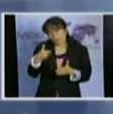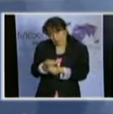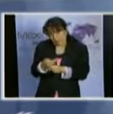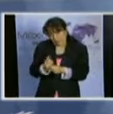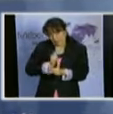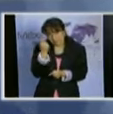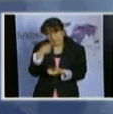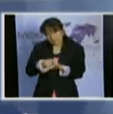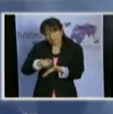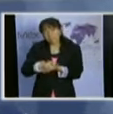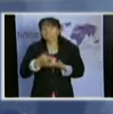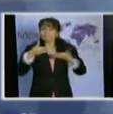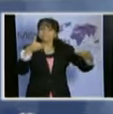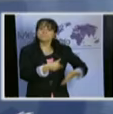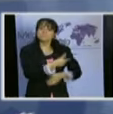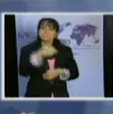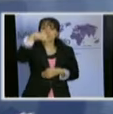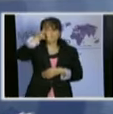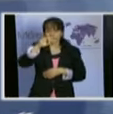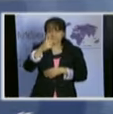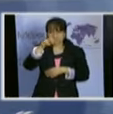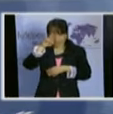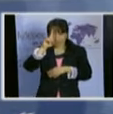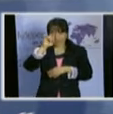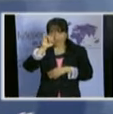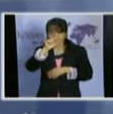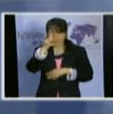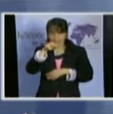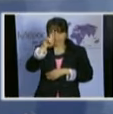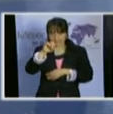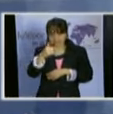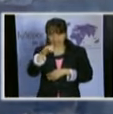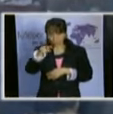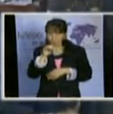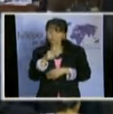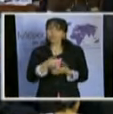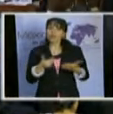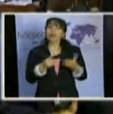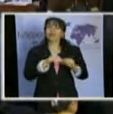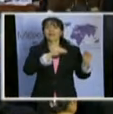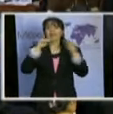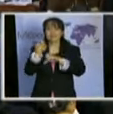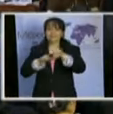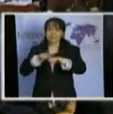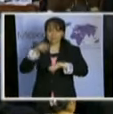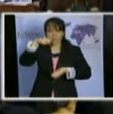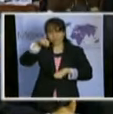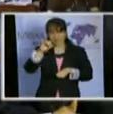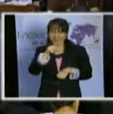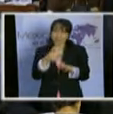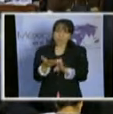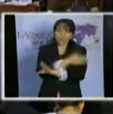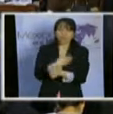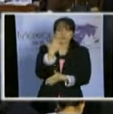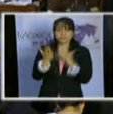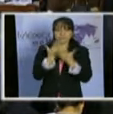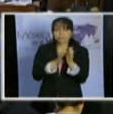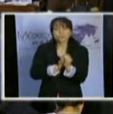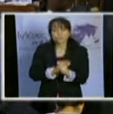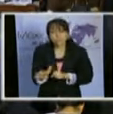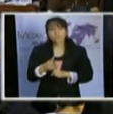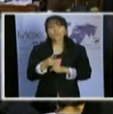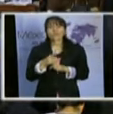Díaz Reynoso, hoy día embajador de México en Nicaragua, cursó estudios en Administración y Periodismo, se